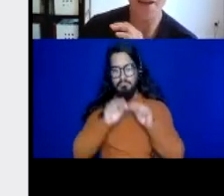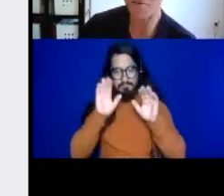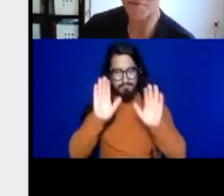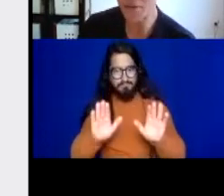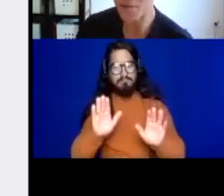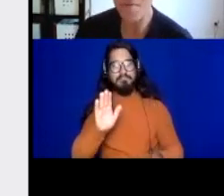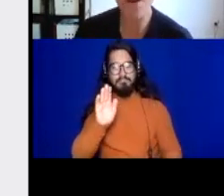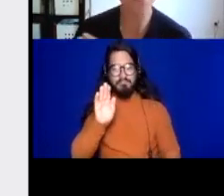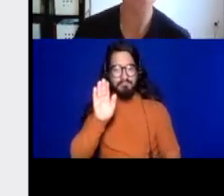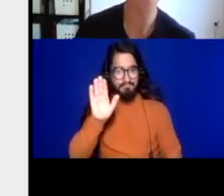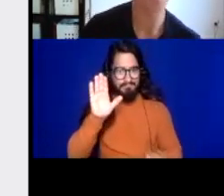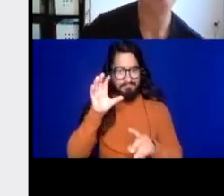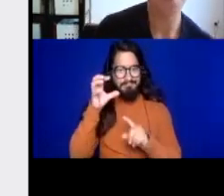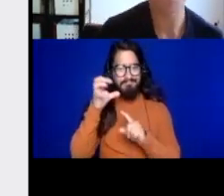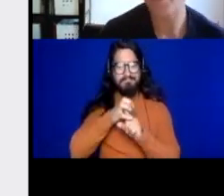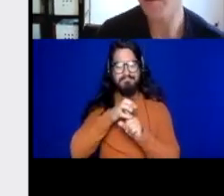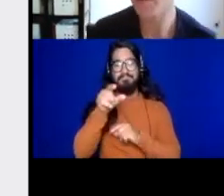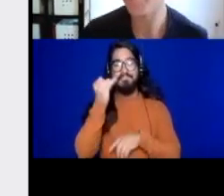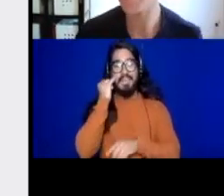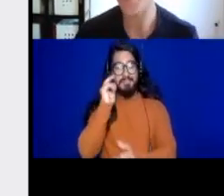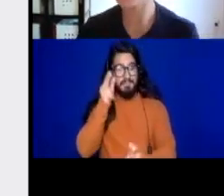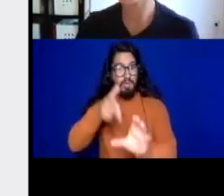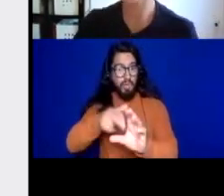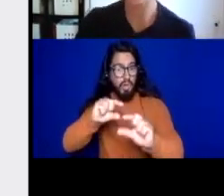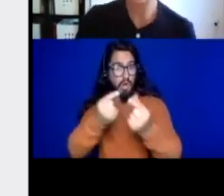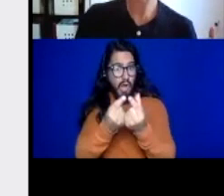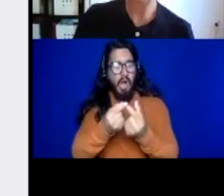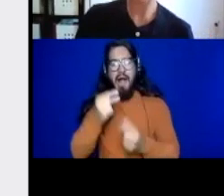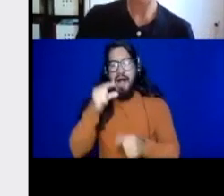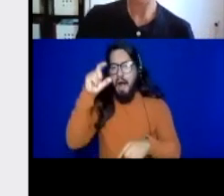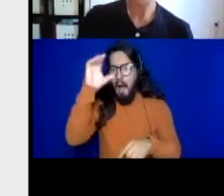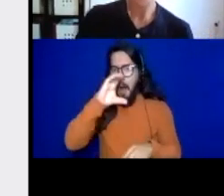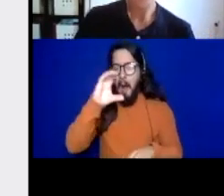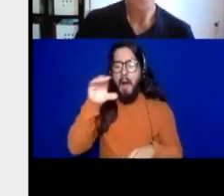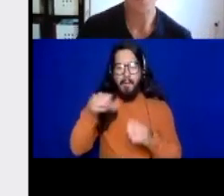Súper. Entonces, si ustedes son parte de un equipo y están buscando